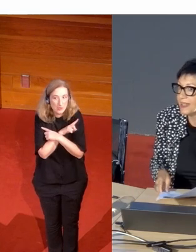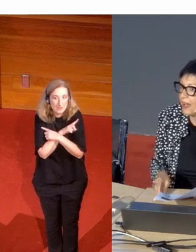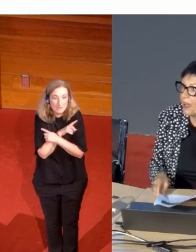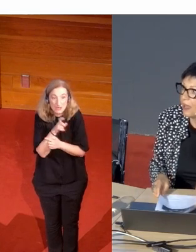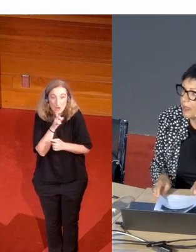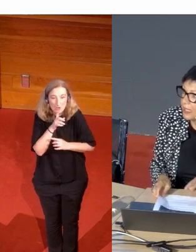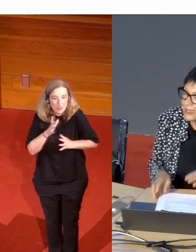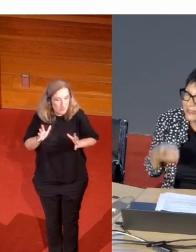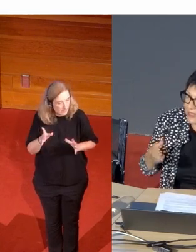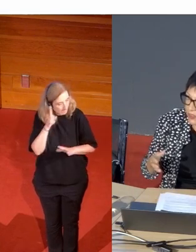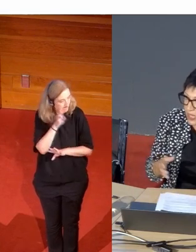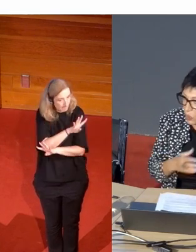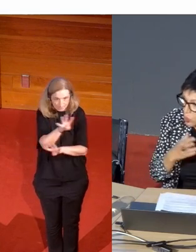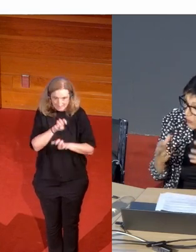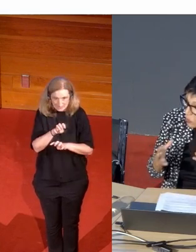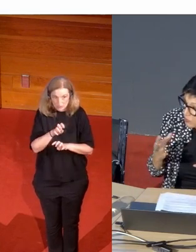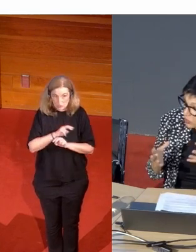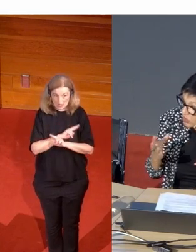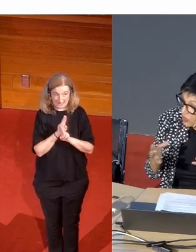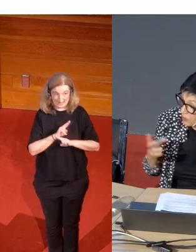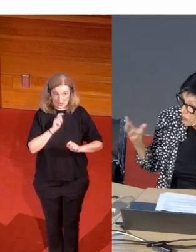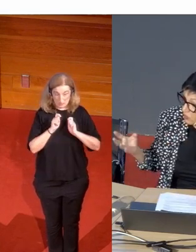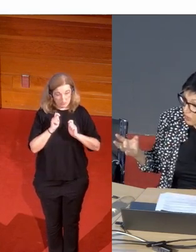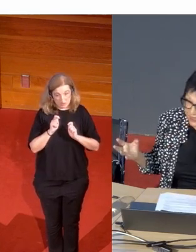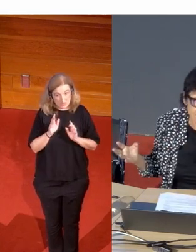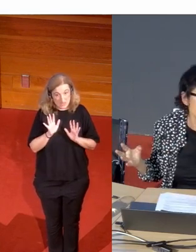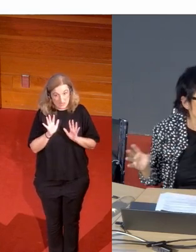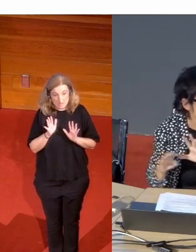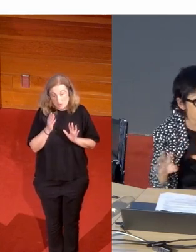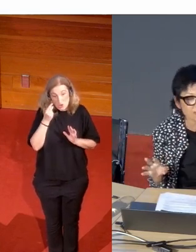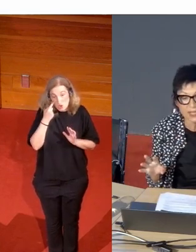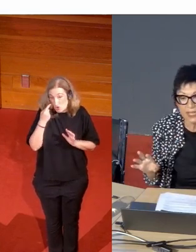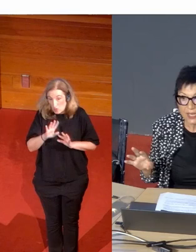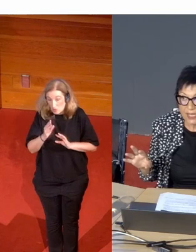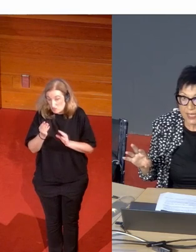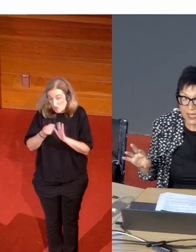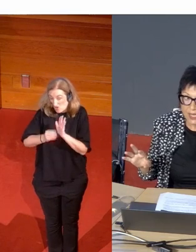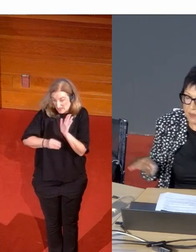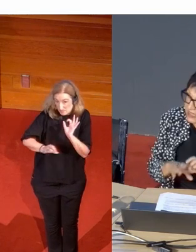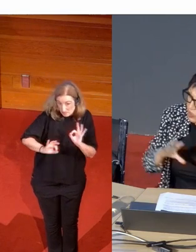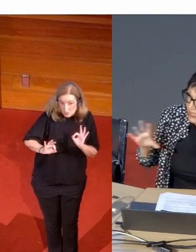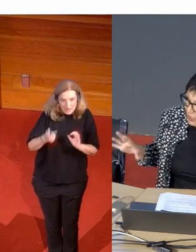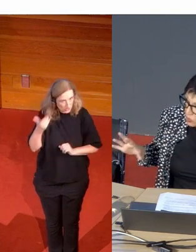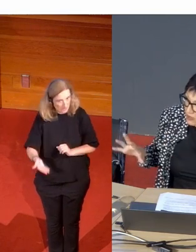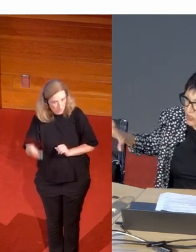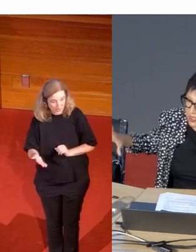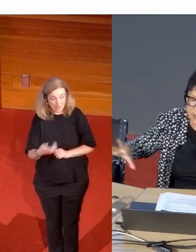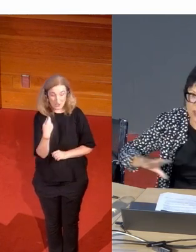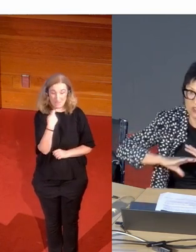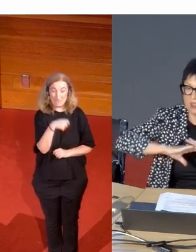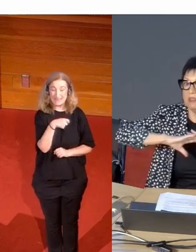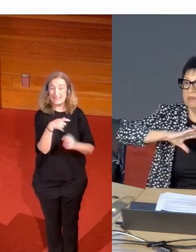eso la prensa internacional nos ocupamos menos de eso pero es muy importante porque realmente el presidente de los Estados